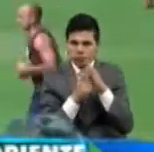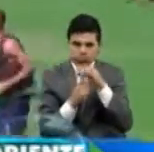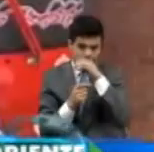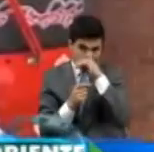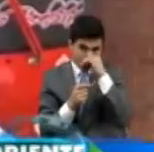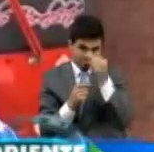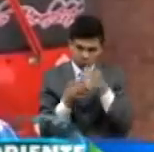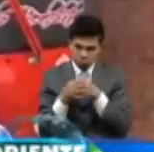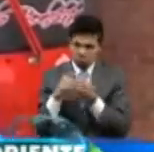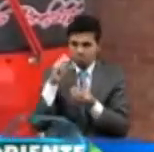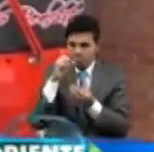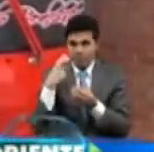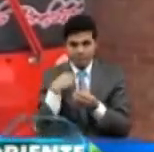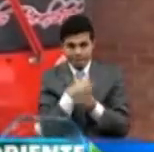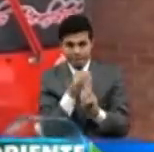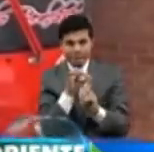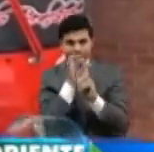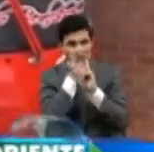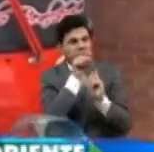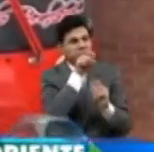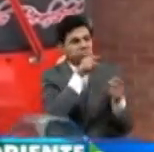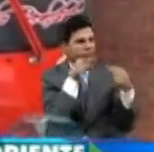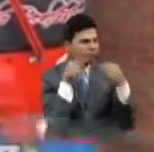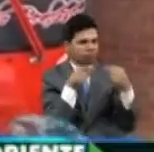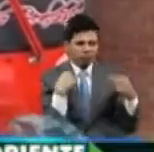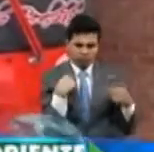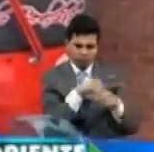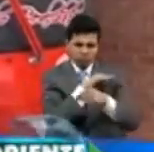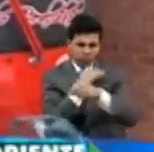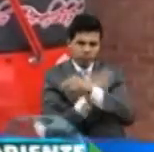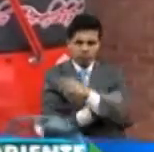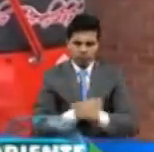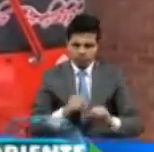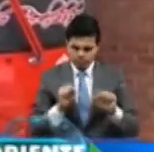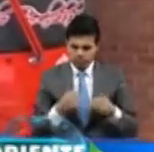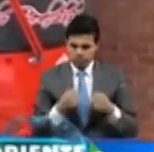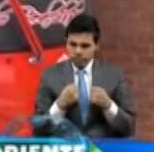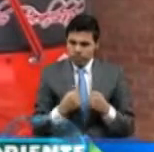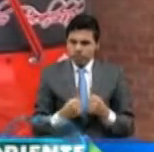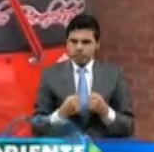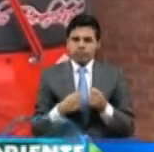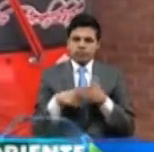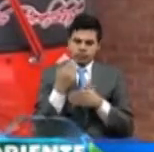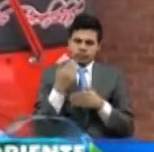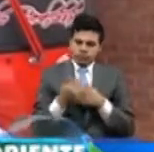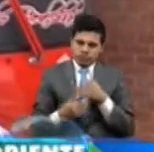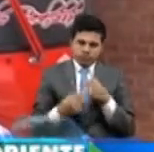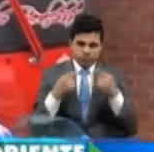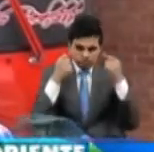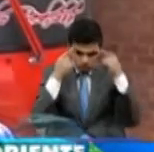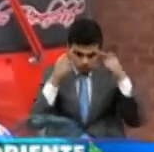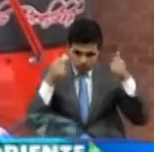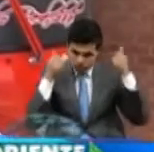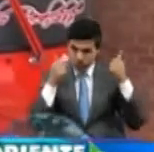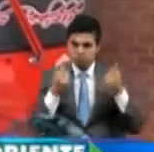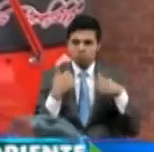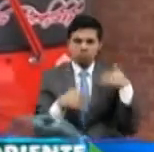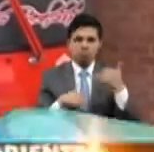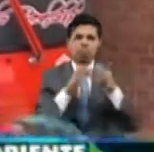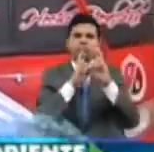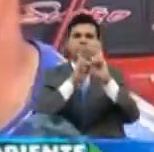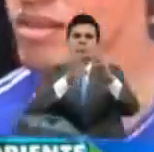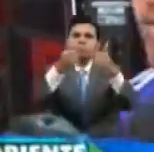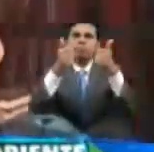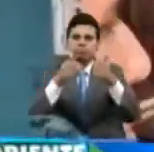clásicos, entonces bueno, esperemos de que acá de local hacemos bien fuerte y bueno, empecemos a alzar cabeza con un bonito resultado ante